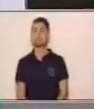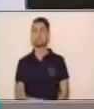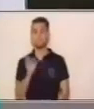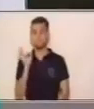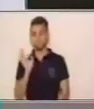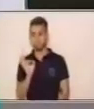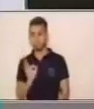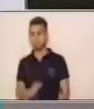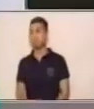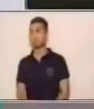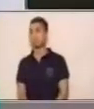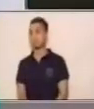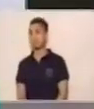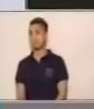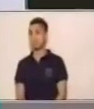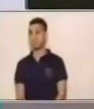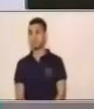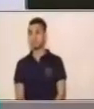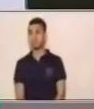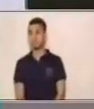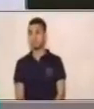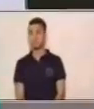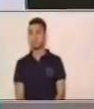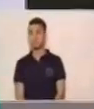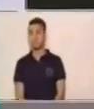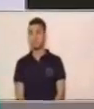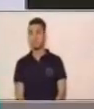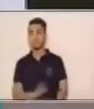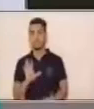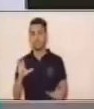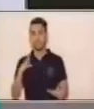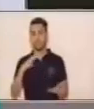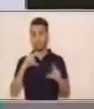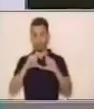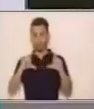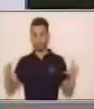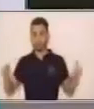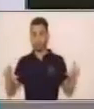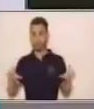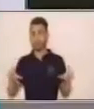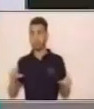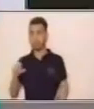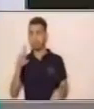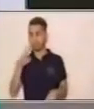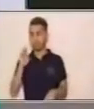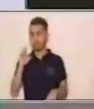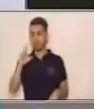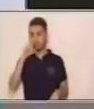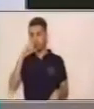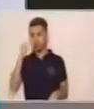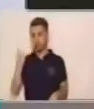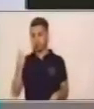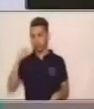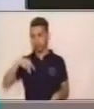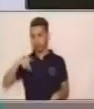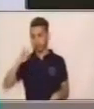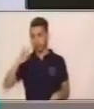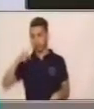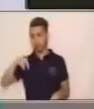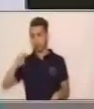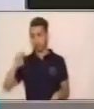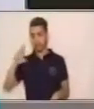cuartos. Y ya tenemos nuestra primera recta numérica. Muy bien, vamos muy bien.